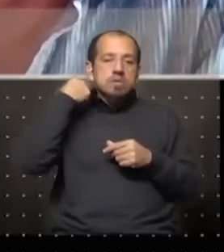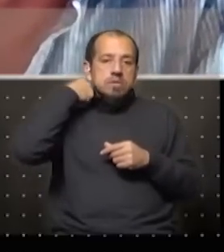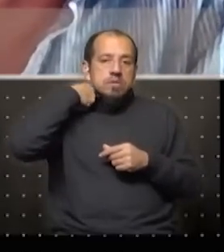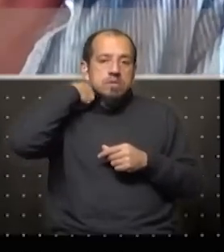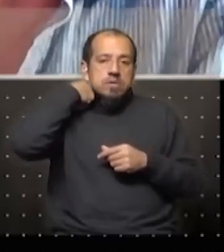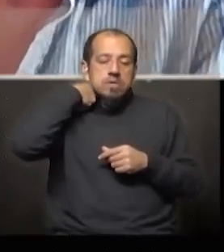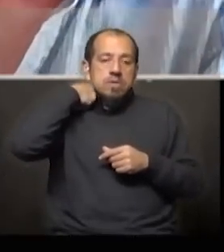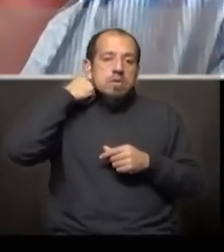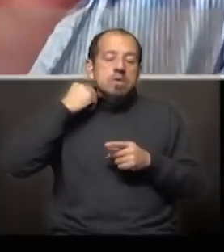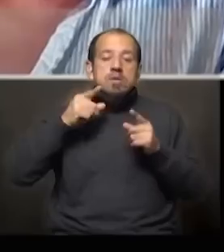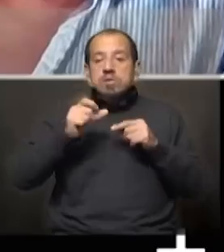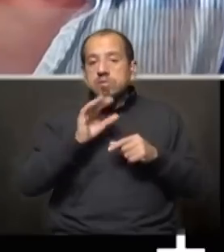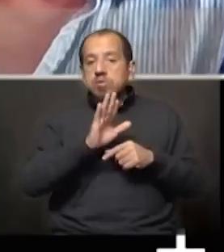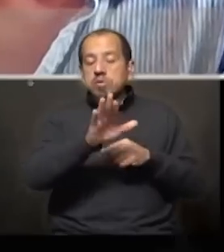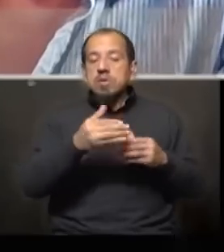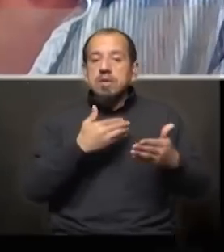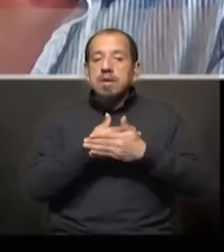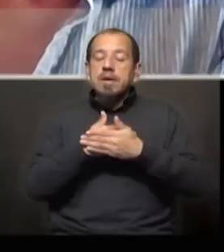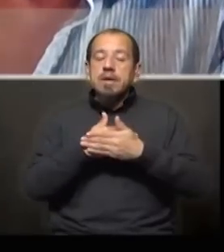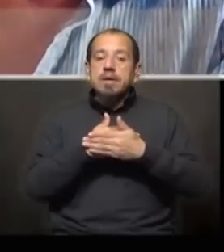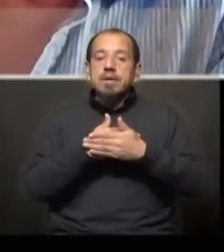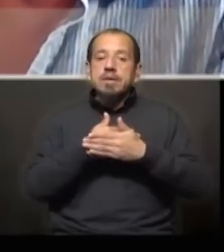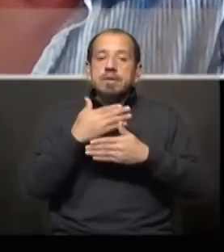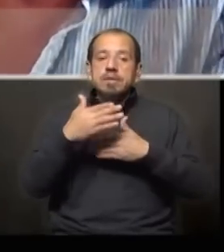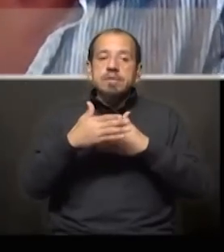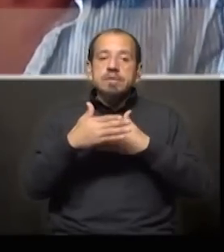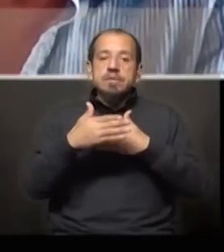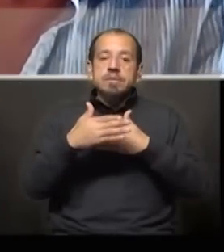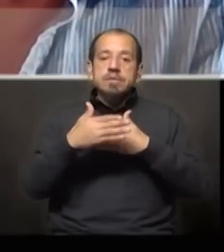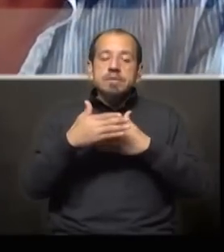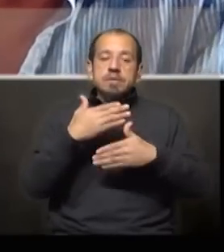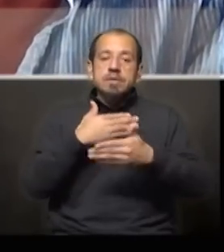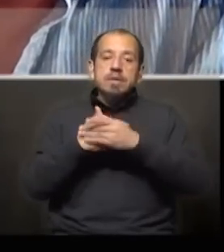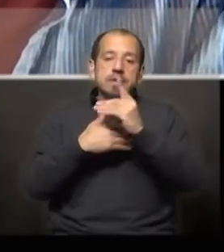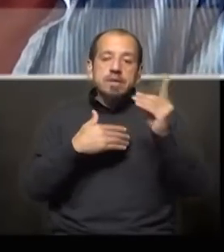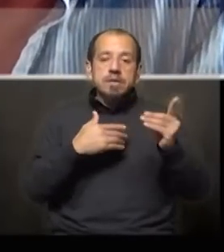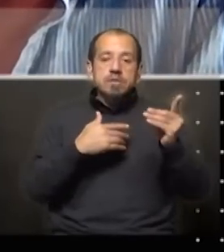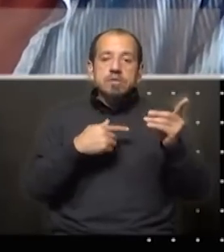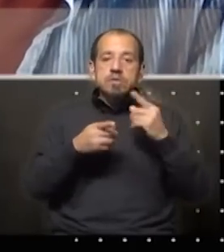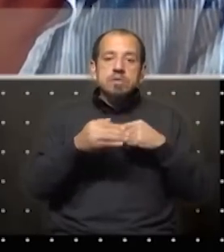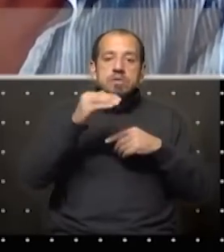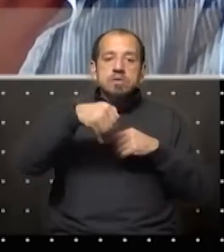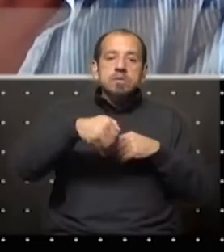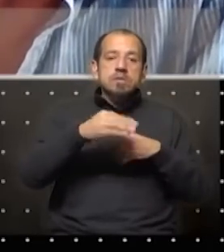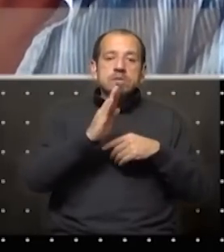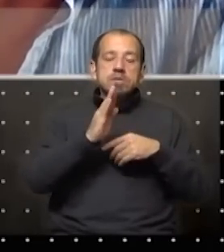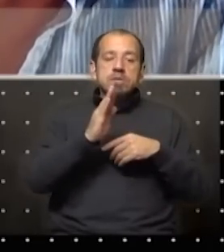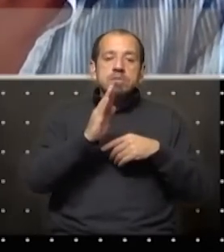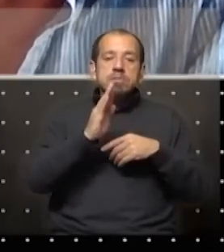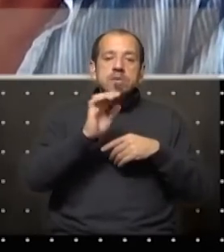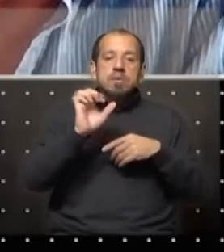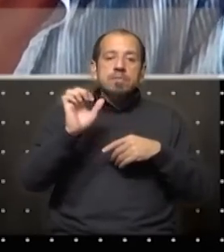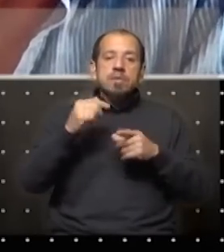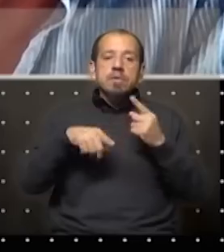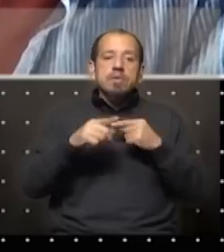del fascismo no Entonces todos esos chicos mbappé y demás son perfectamente franceses no no tienen ninguna